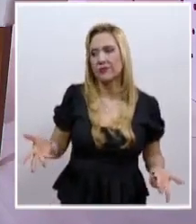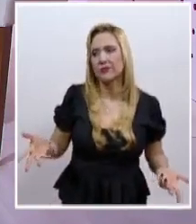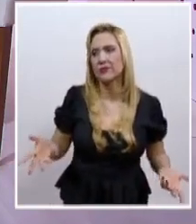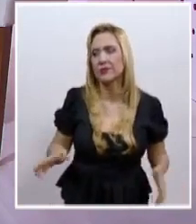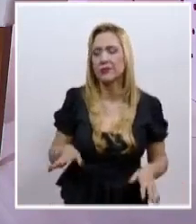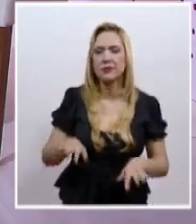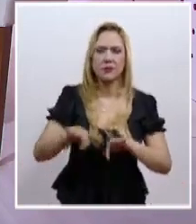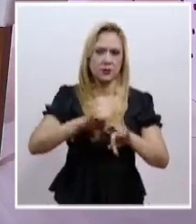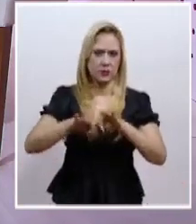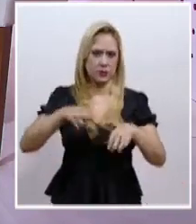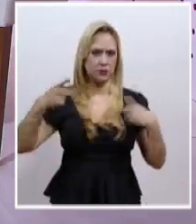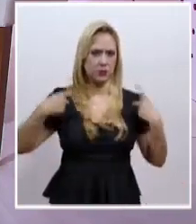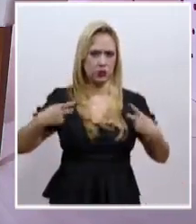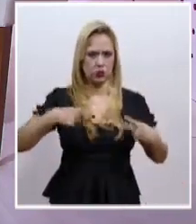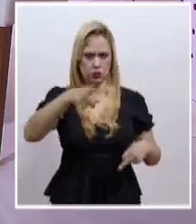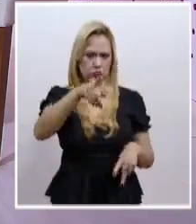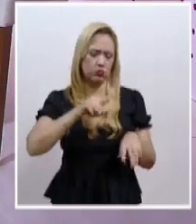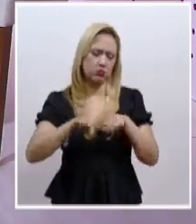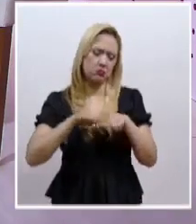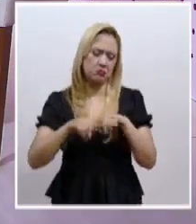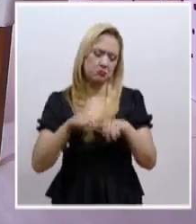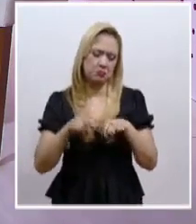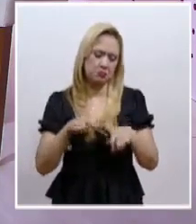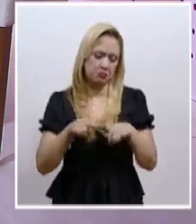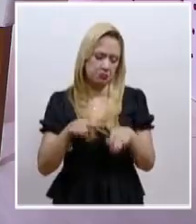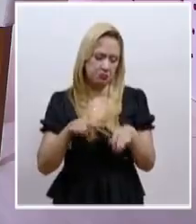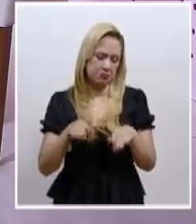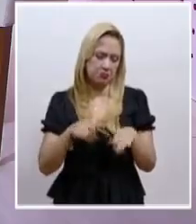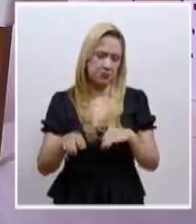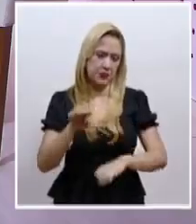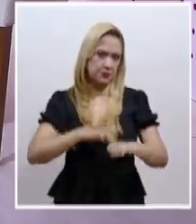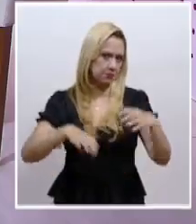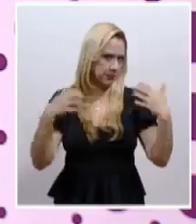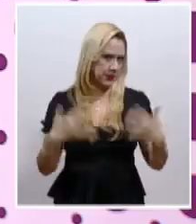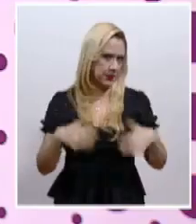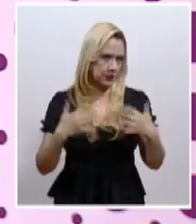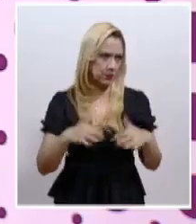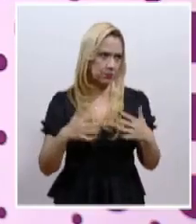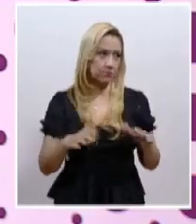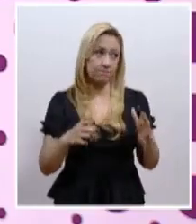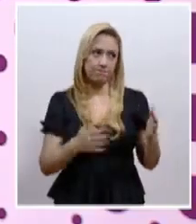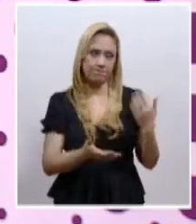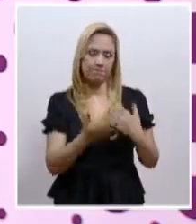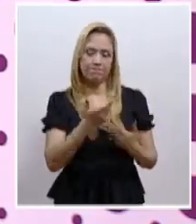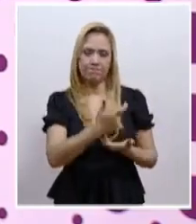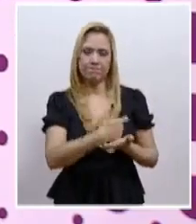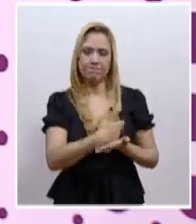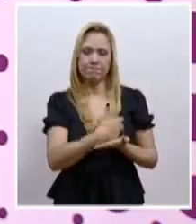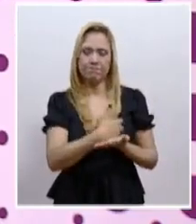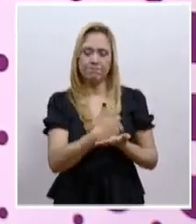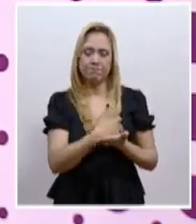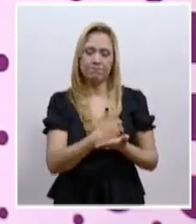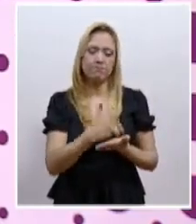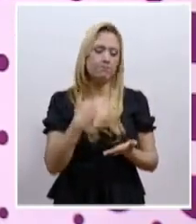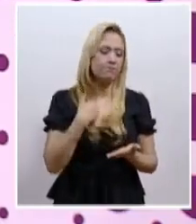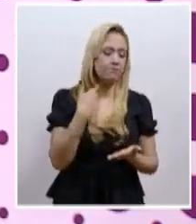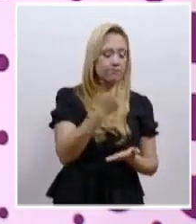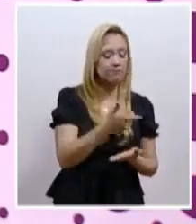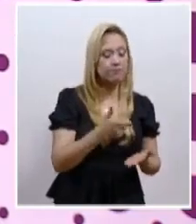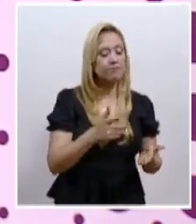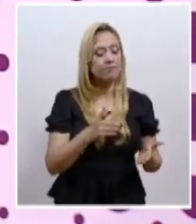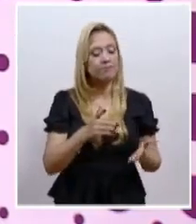que hay un trabajador que trabaja en una empresa que da algún servicio a una empresa que es